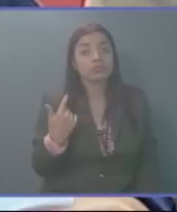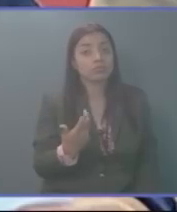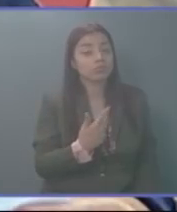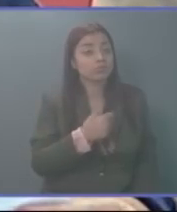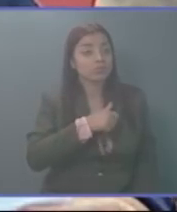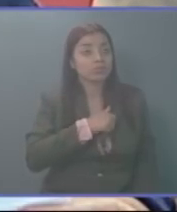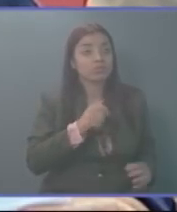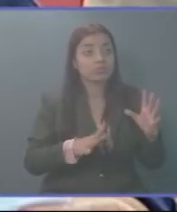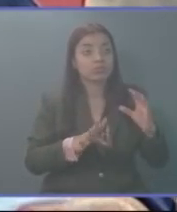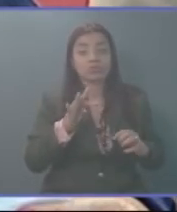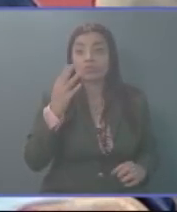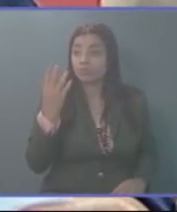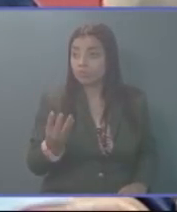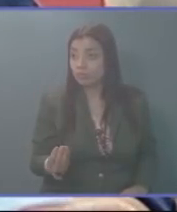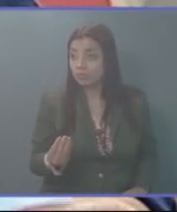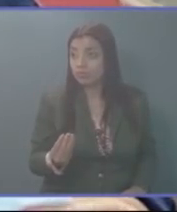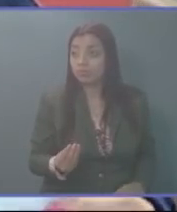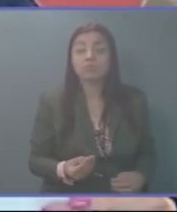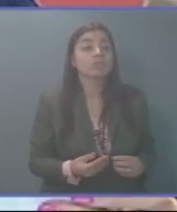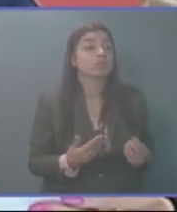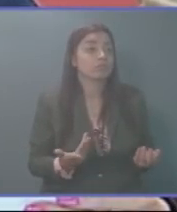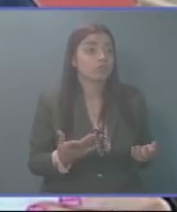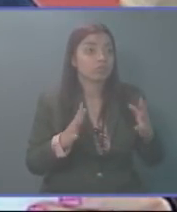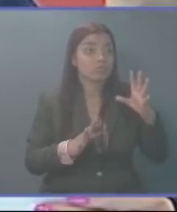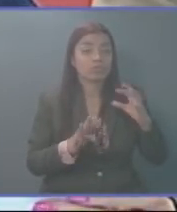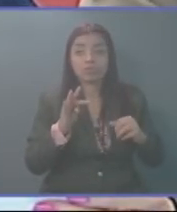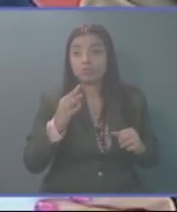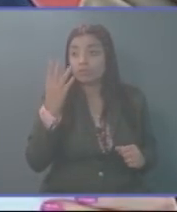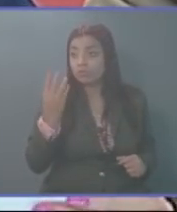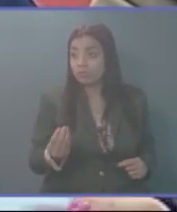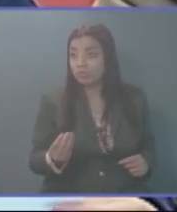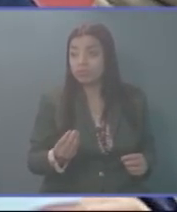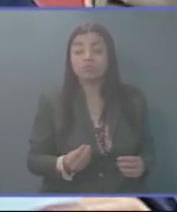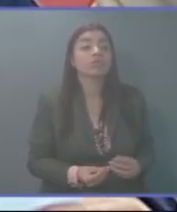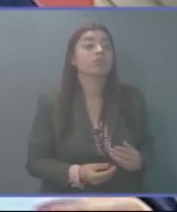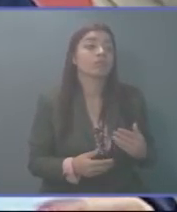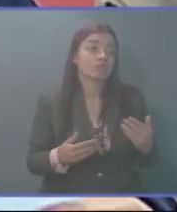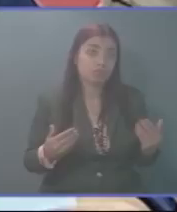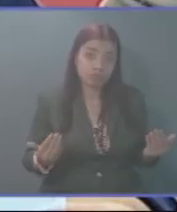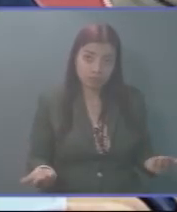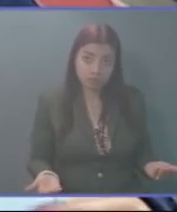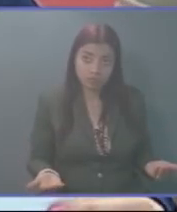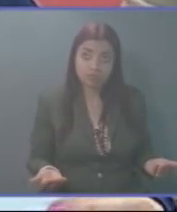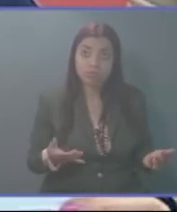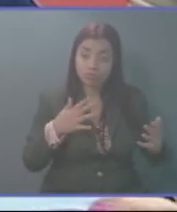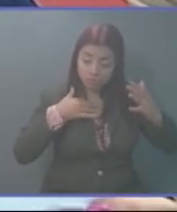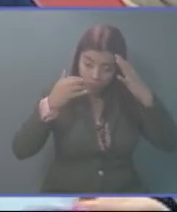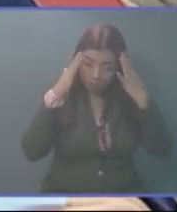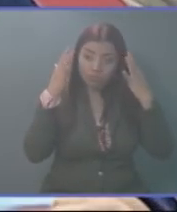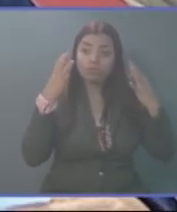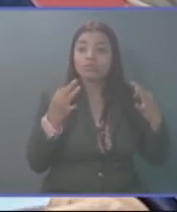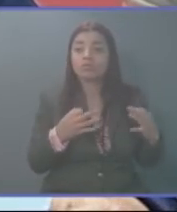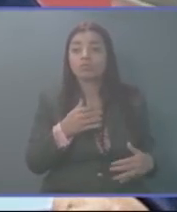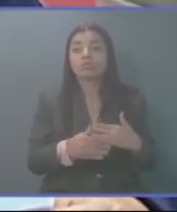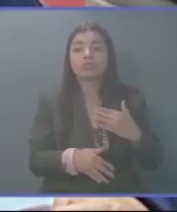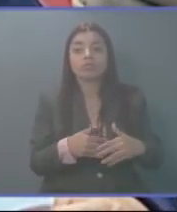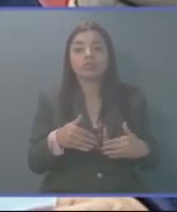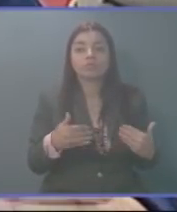tardamos 14 días, ¿verdad? No nos tardamos 14 días, sino que tomamos la decisión de tratar